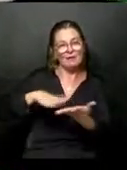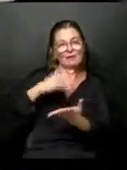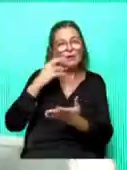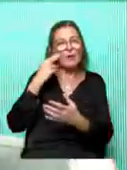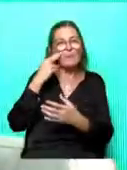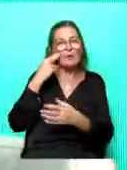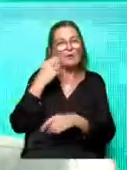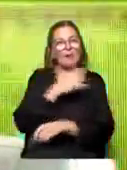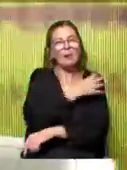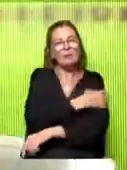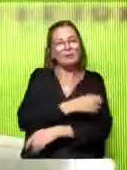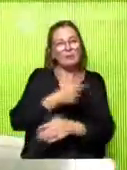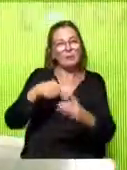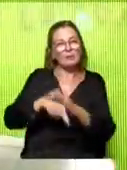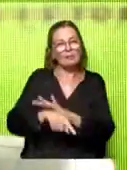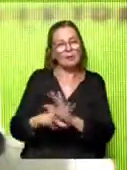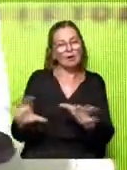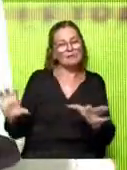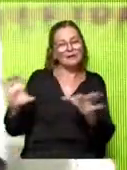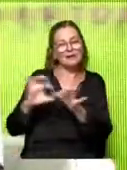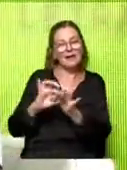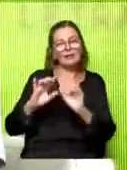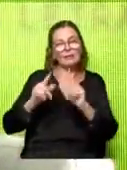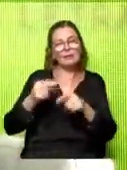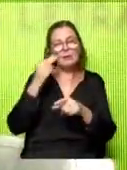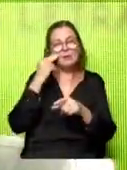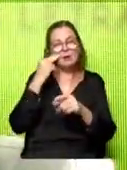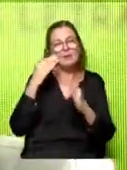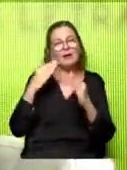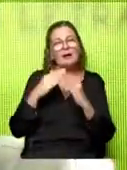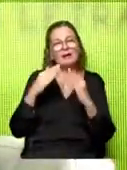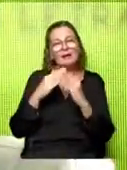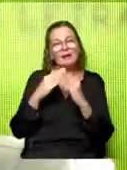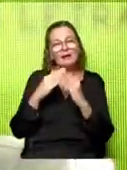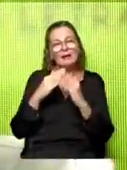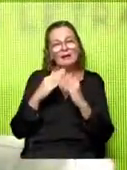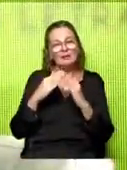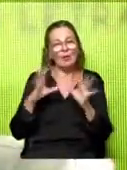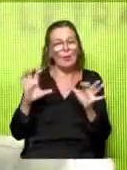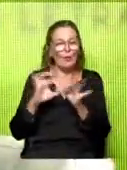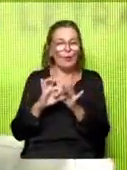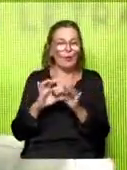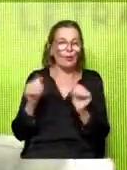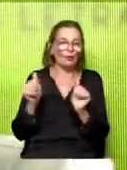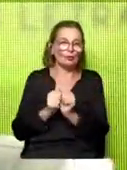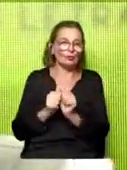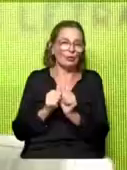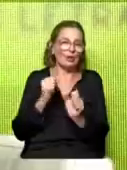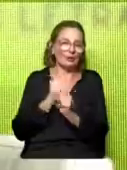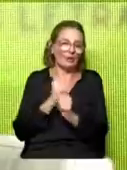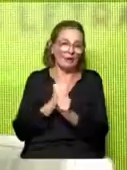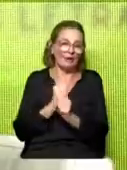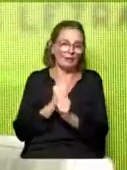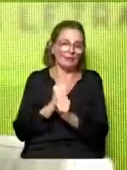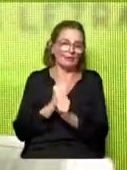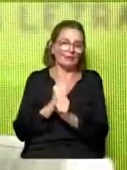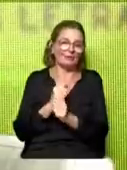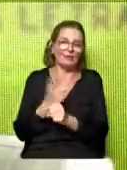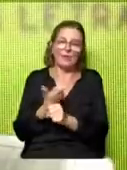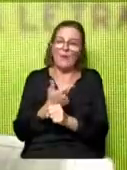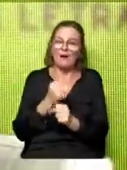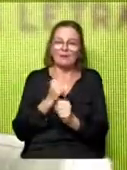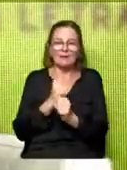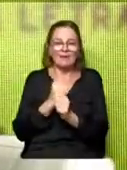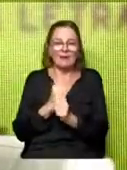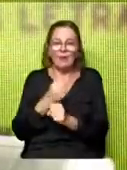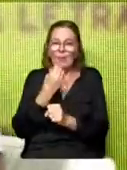seguir agudizando. Está ligado, además, el problema de la vivienda, indefectiblemente, al trabajo. Si no hay trabajo